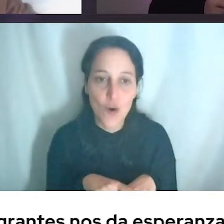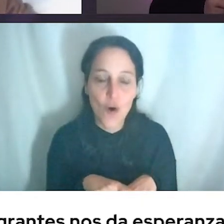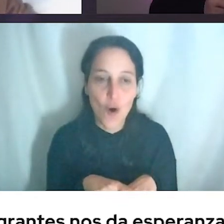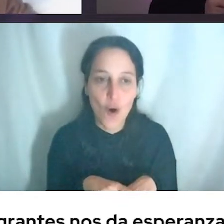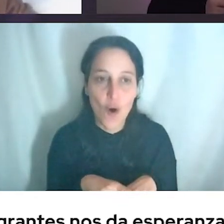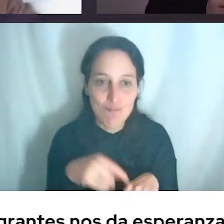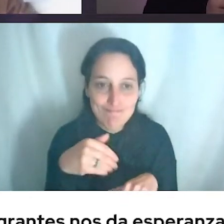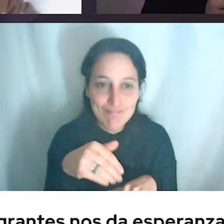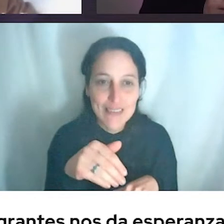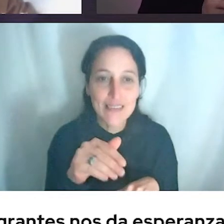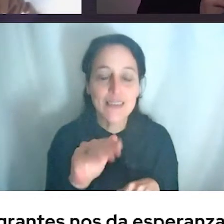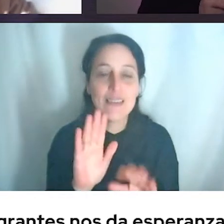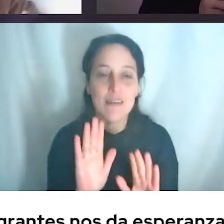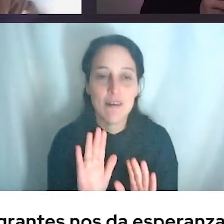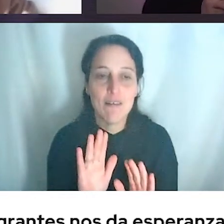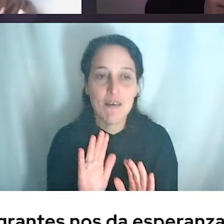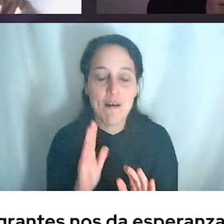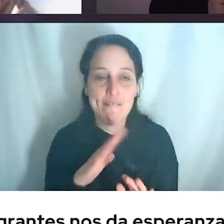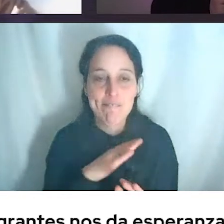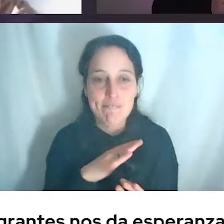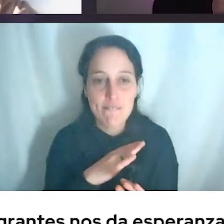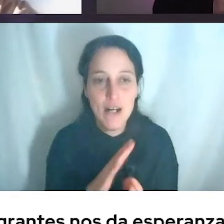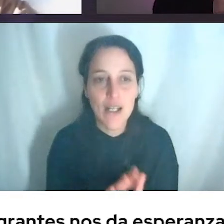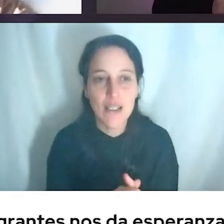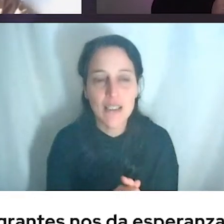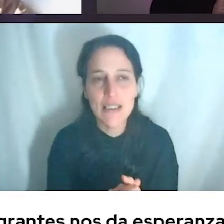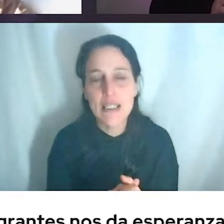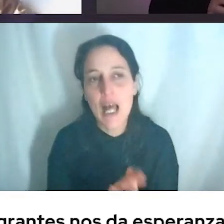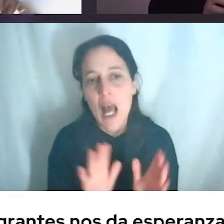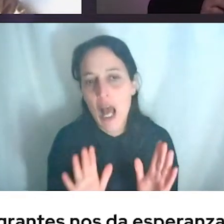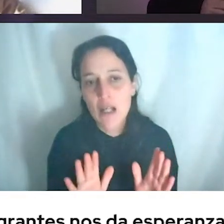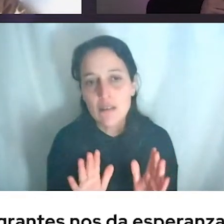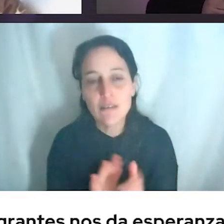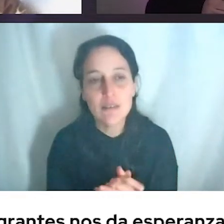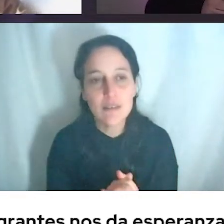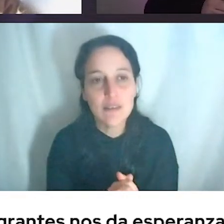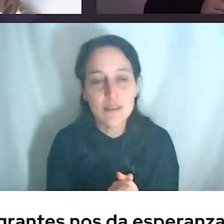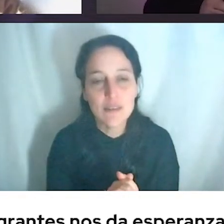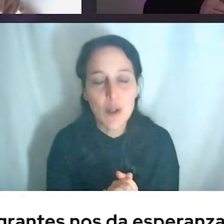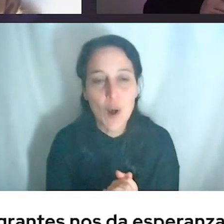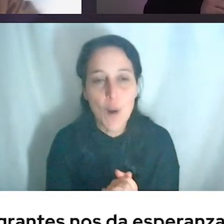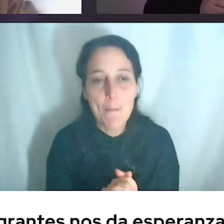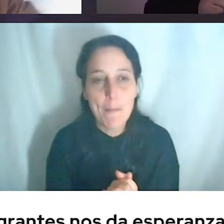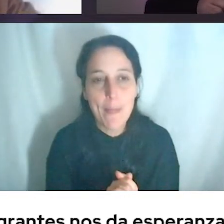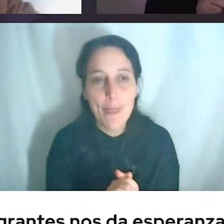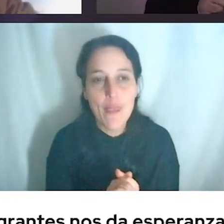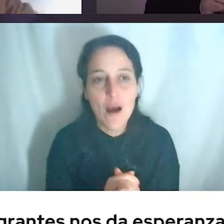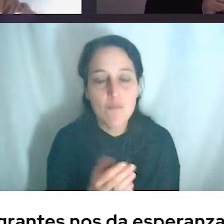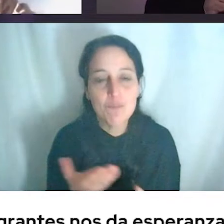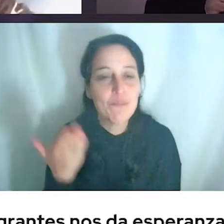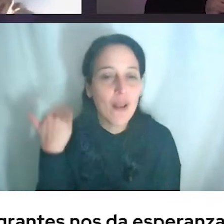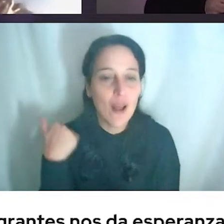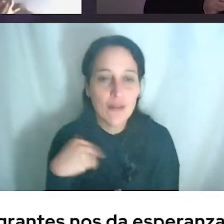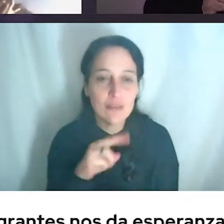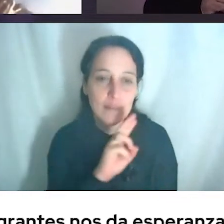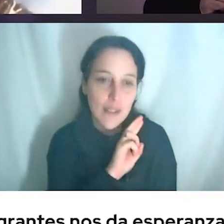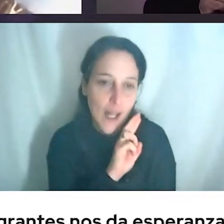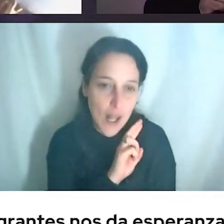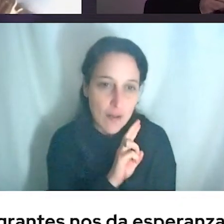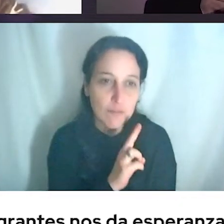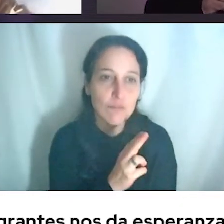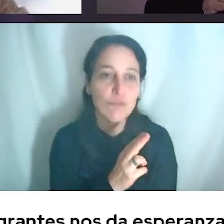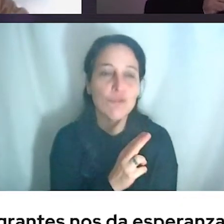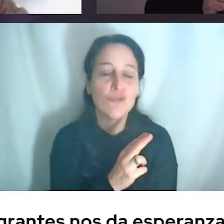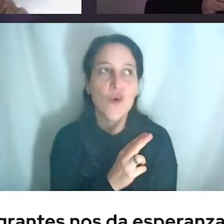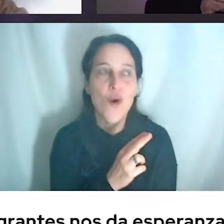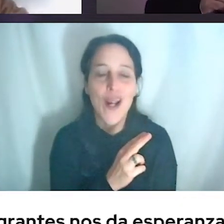es conquistar nuevamente un lugar, sino es reconquistarlo, porque la realidad es que anteriormente era un terreno